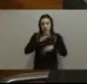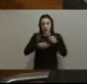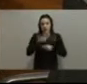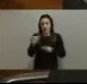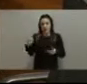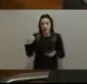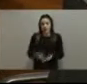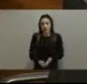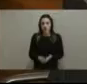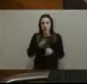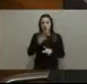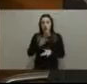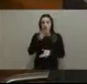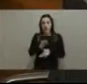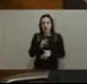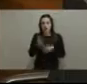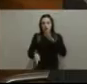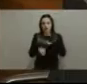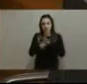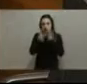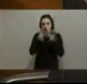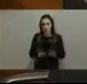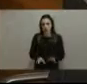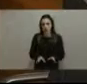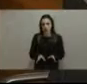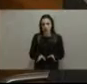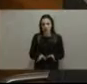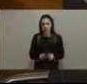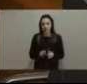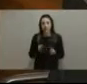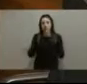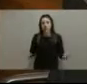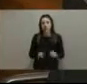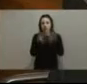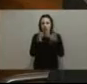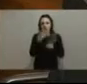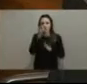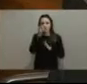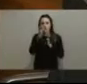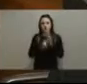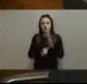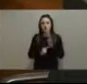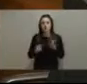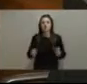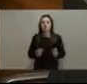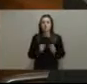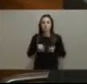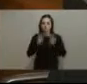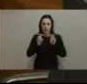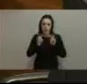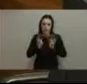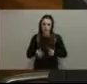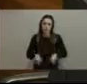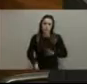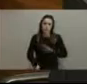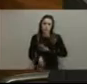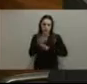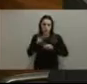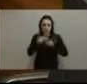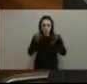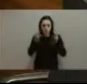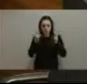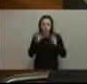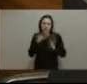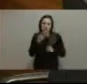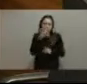haciendo y seguirá por este camino, se publiquen o no nuevos índices, y esto le guste a usted o no, señoría,